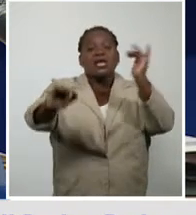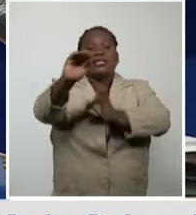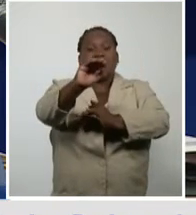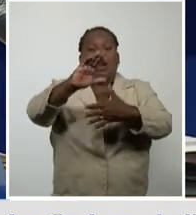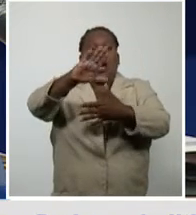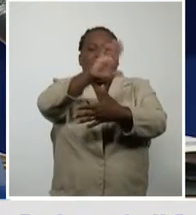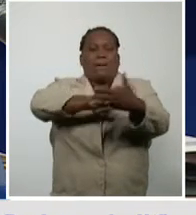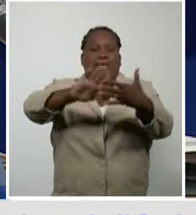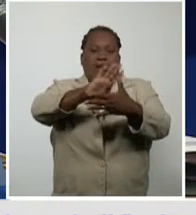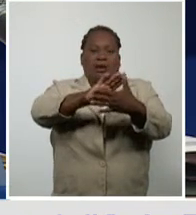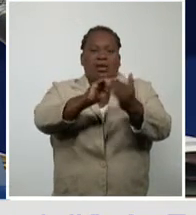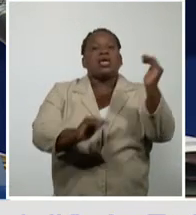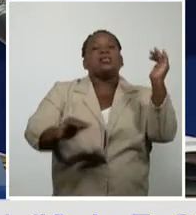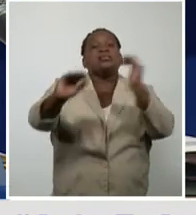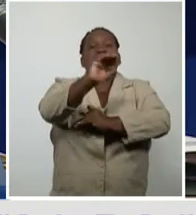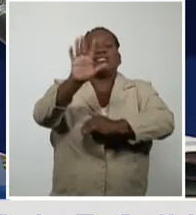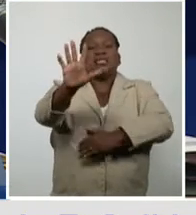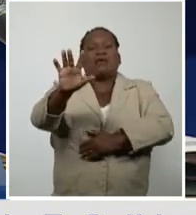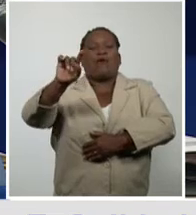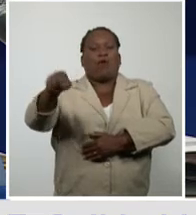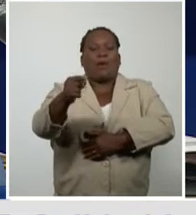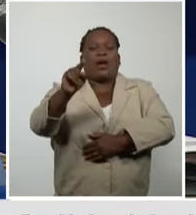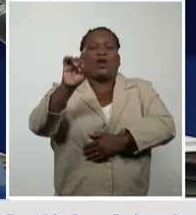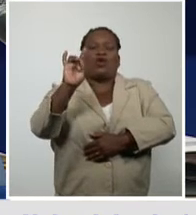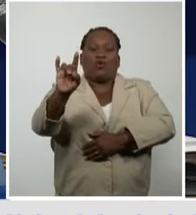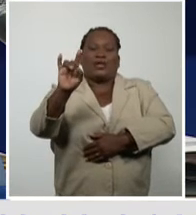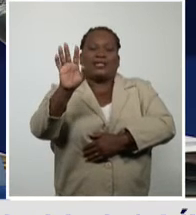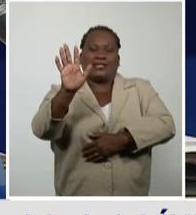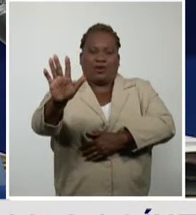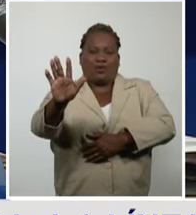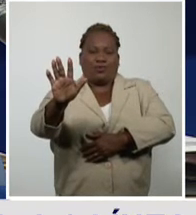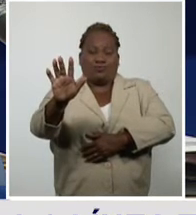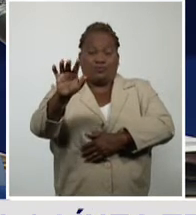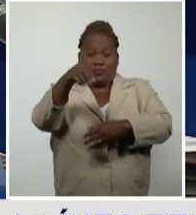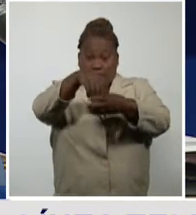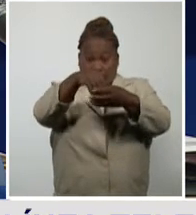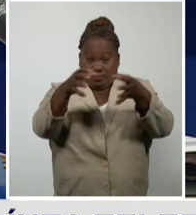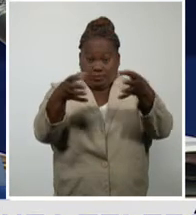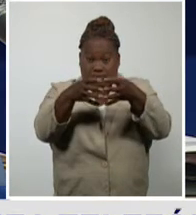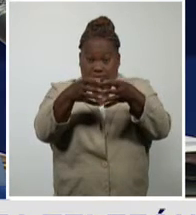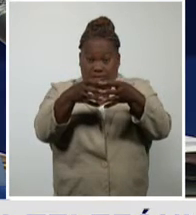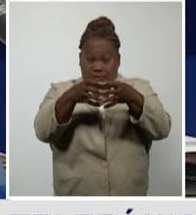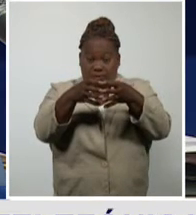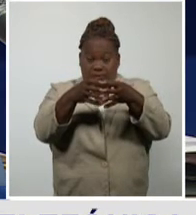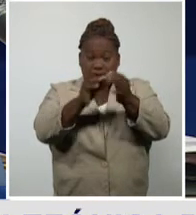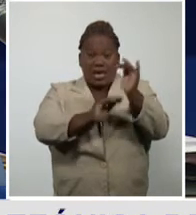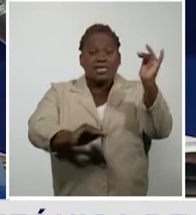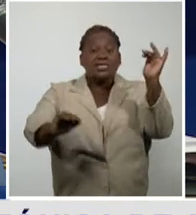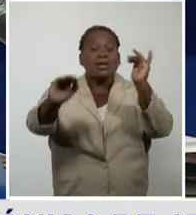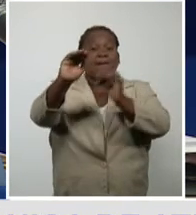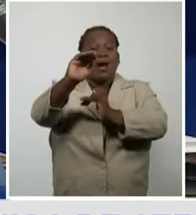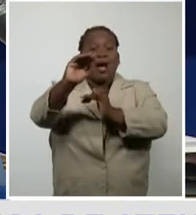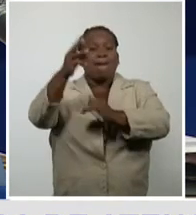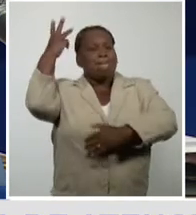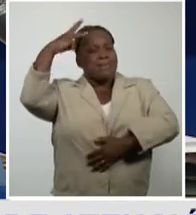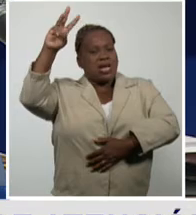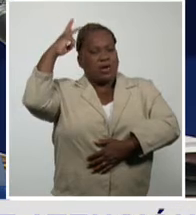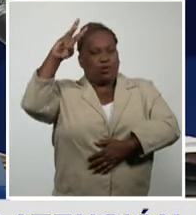de 5,95. Ahí, por encima, México